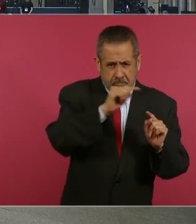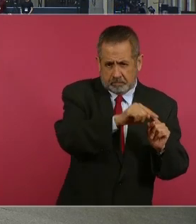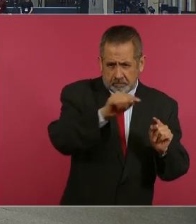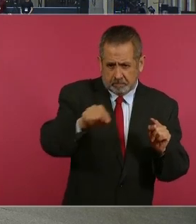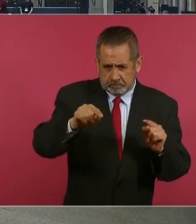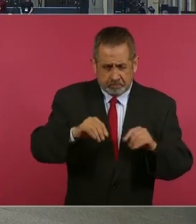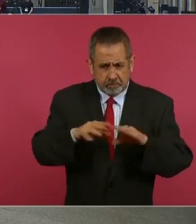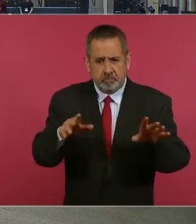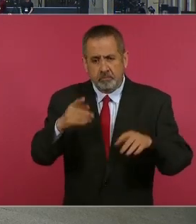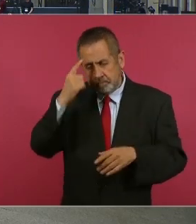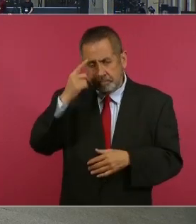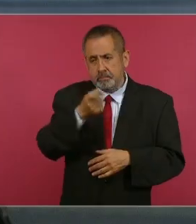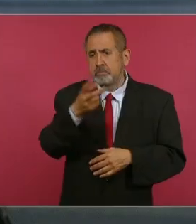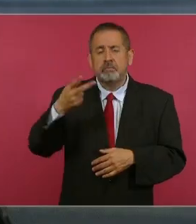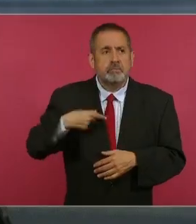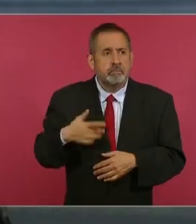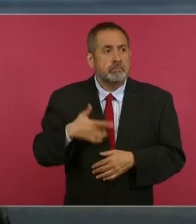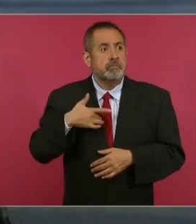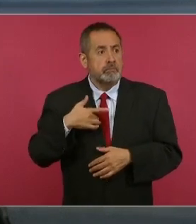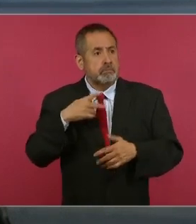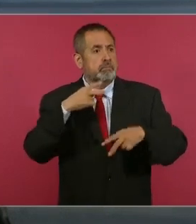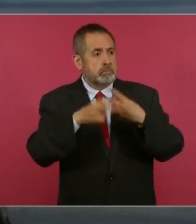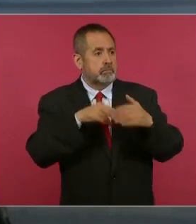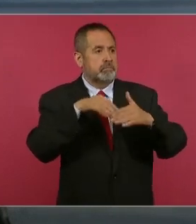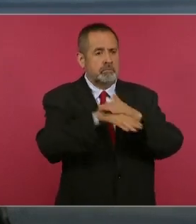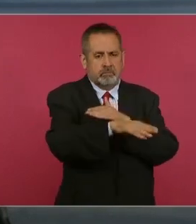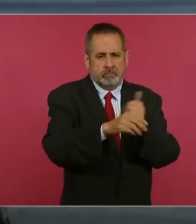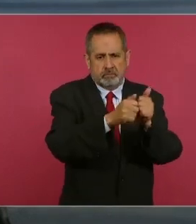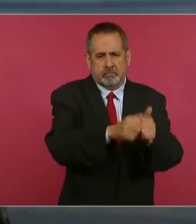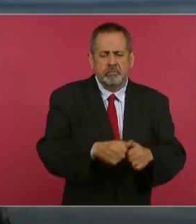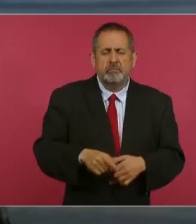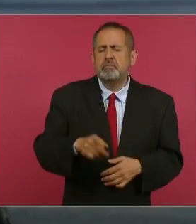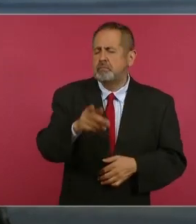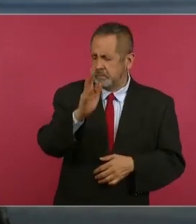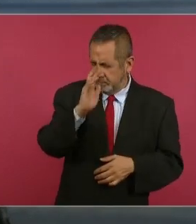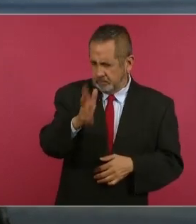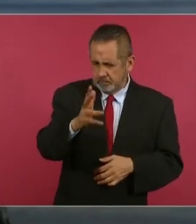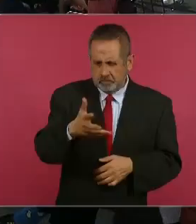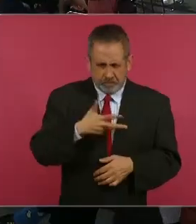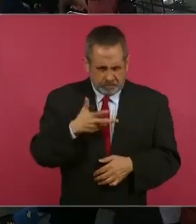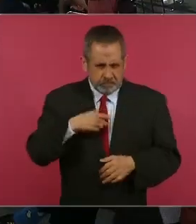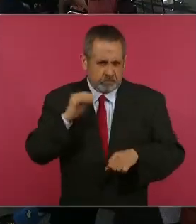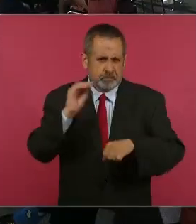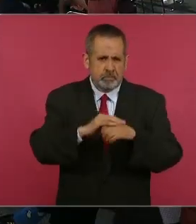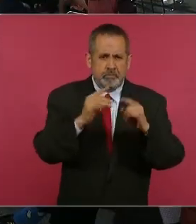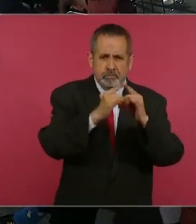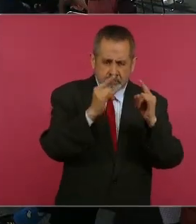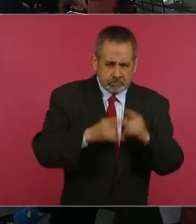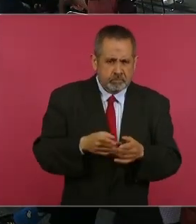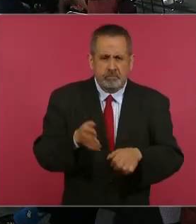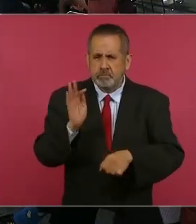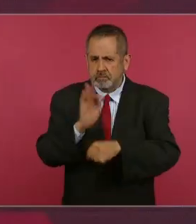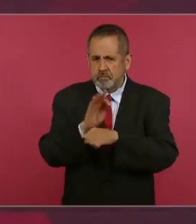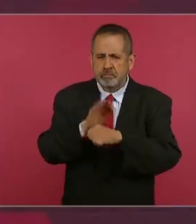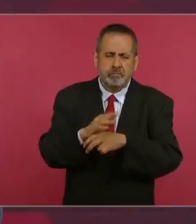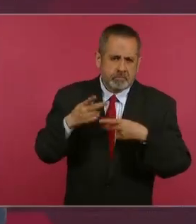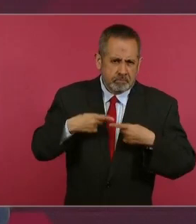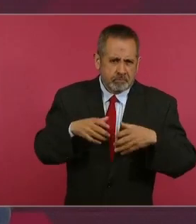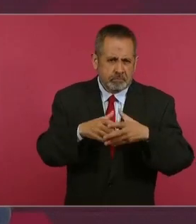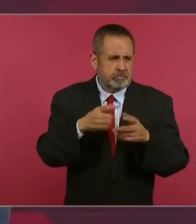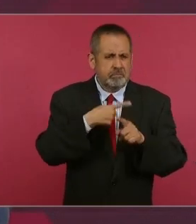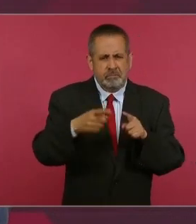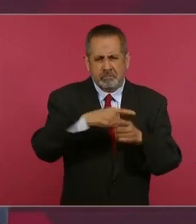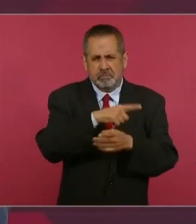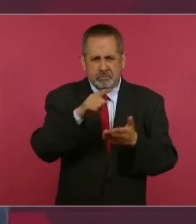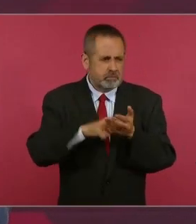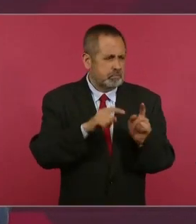para que la gente pueda acudir a ellos? Se tienen refugios, se está protegiendo a la gente en